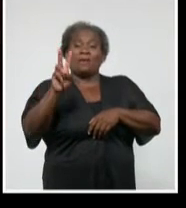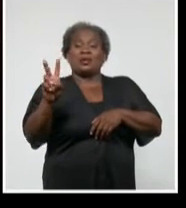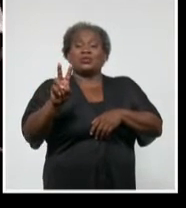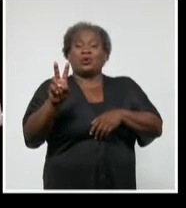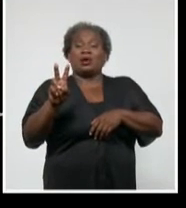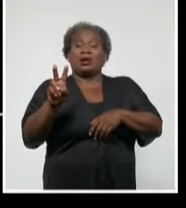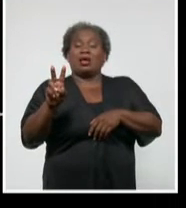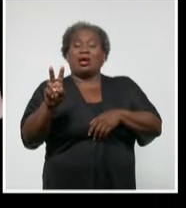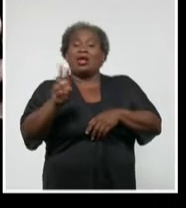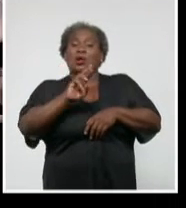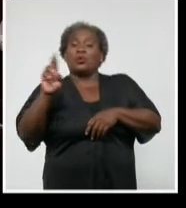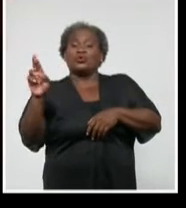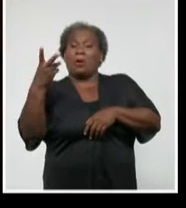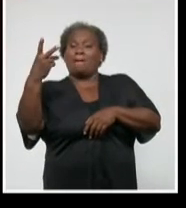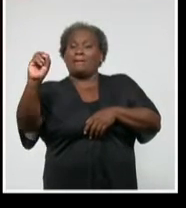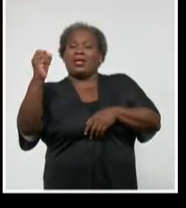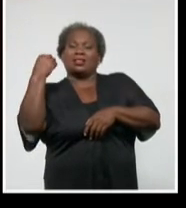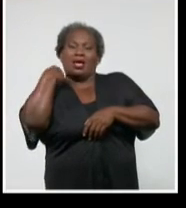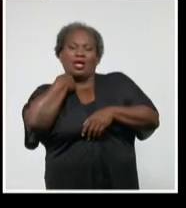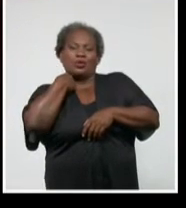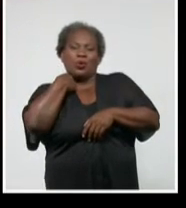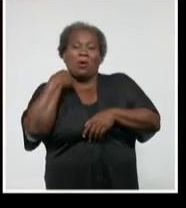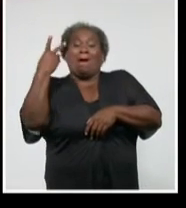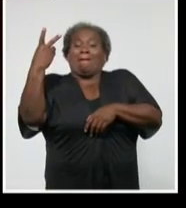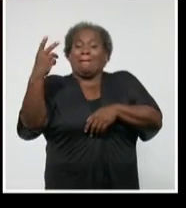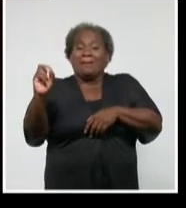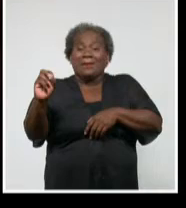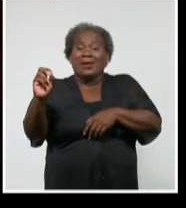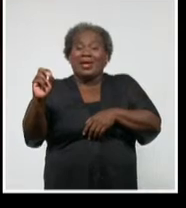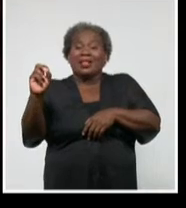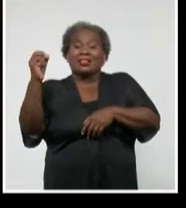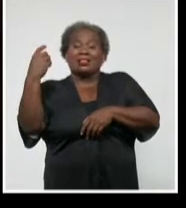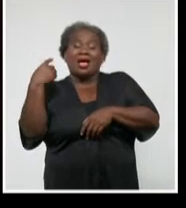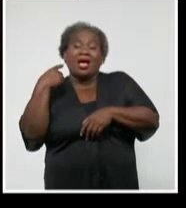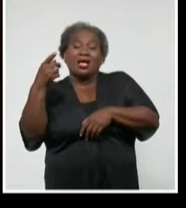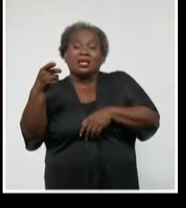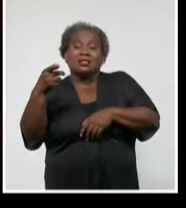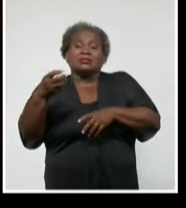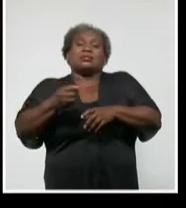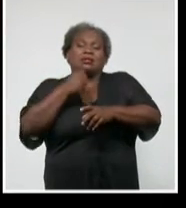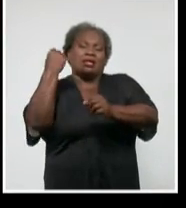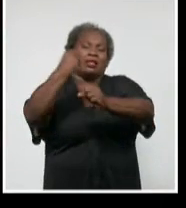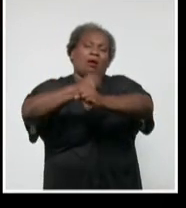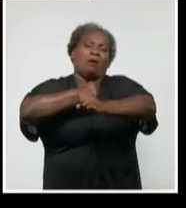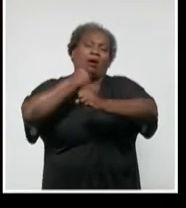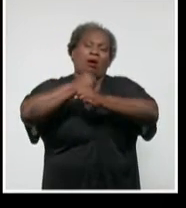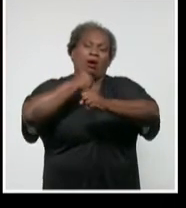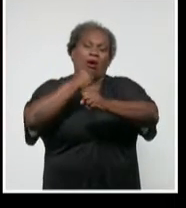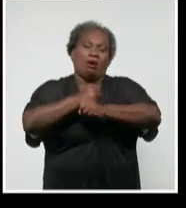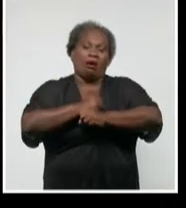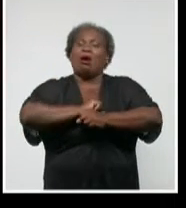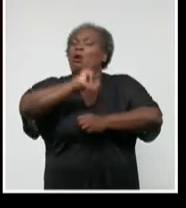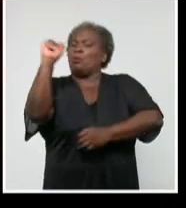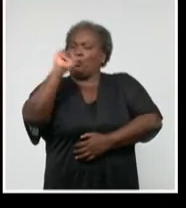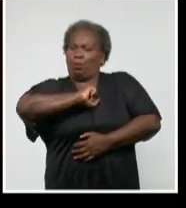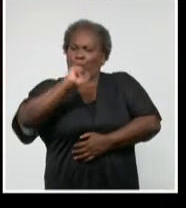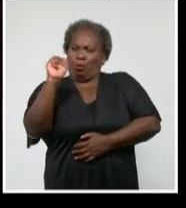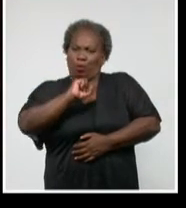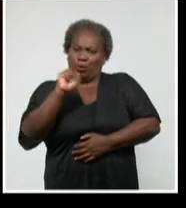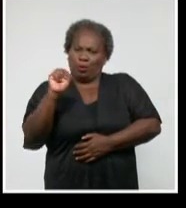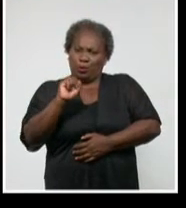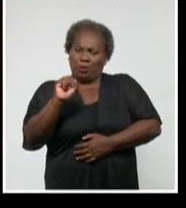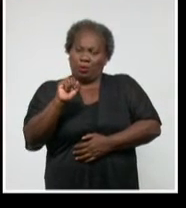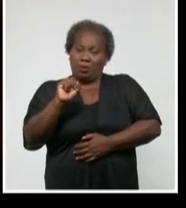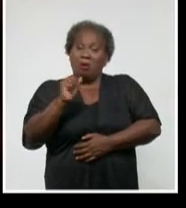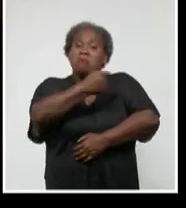años, pero han sido 20 años de fructífera labor, de grandes logros para el pueblo